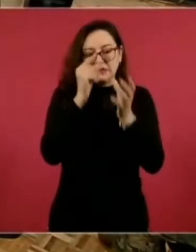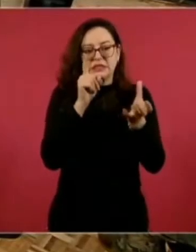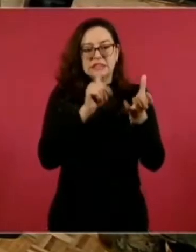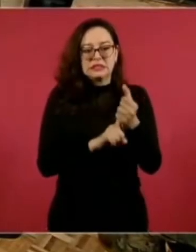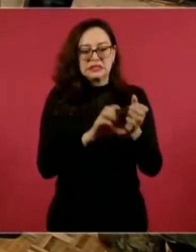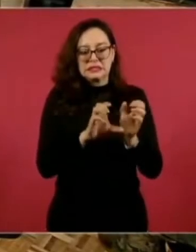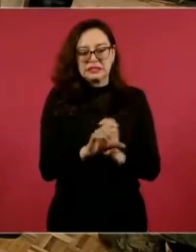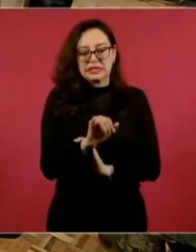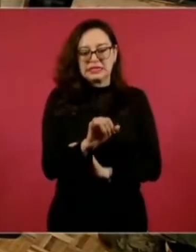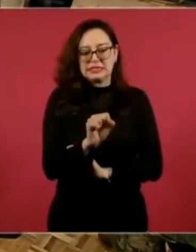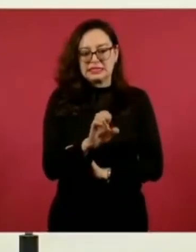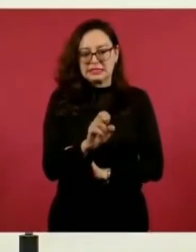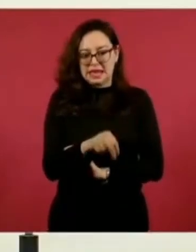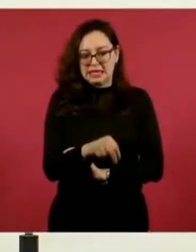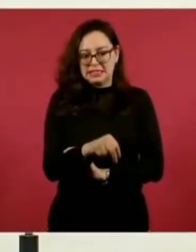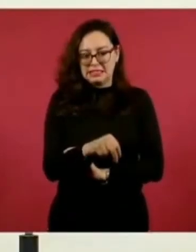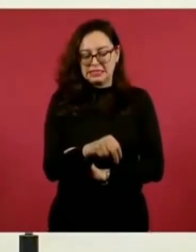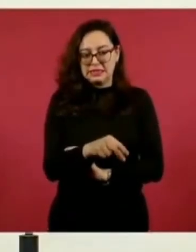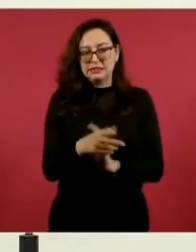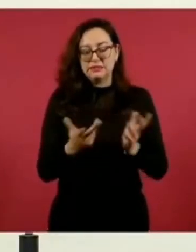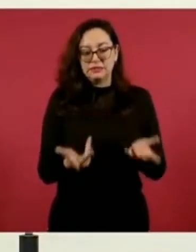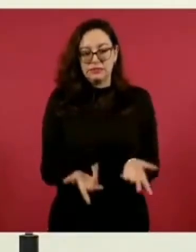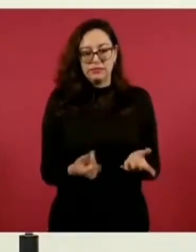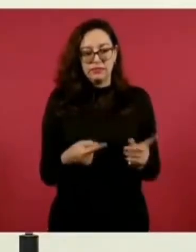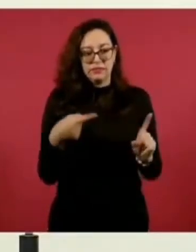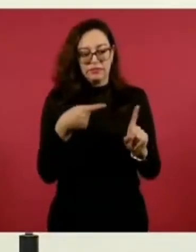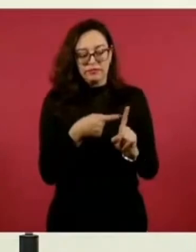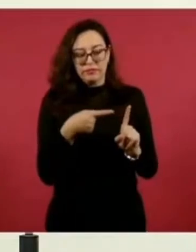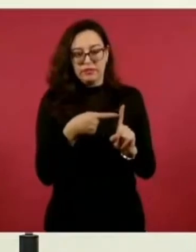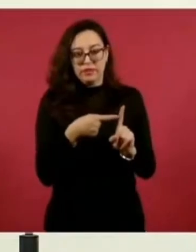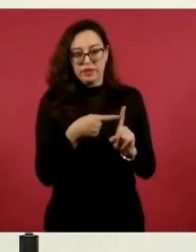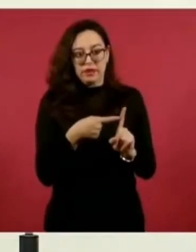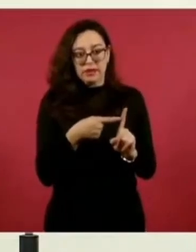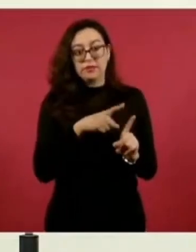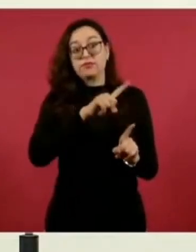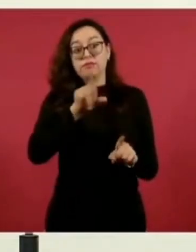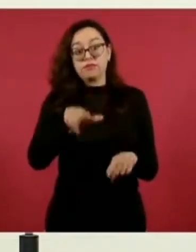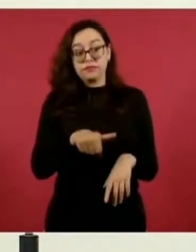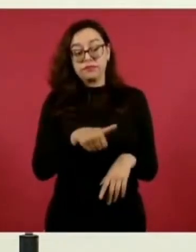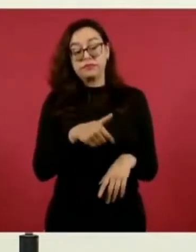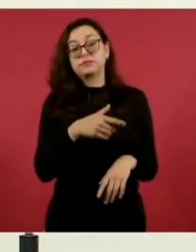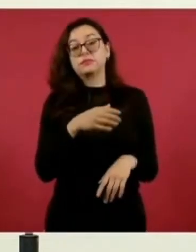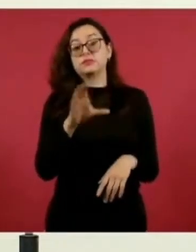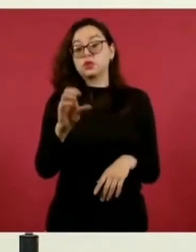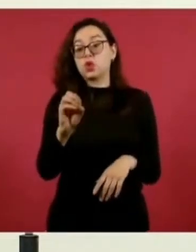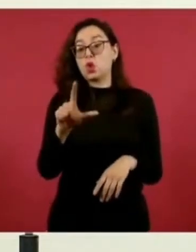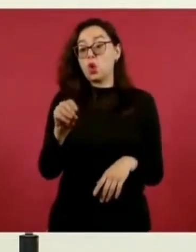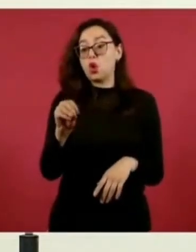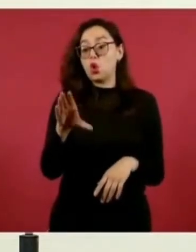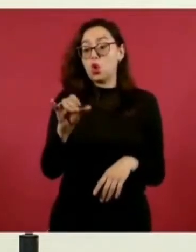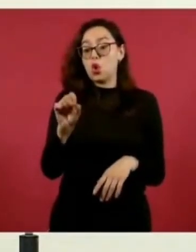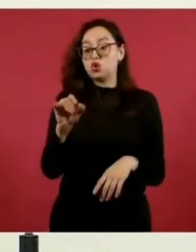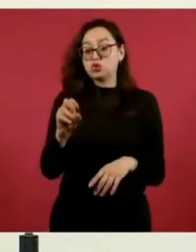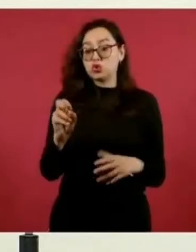el Centro de Espionaje. A él es el que mandan a buscar al segundo tirador cuando el asesinato